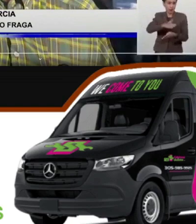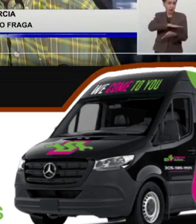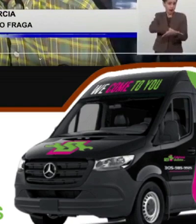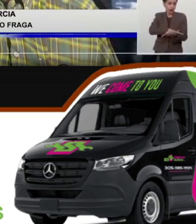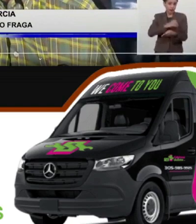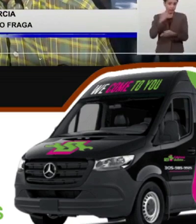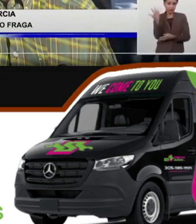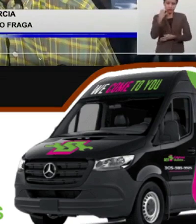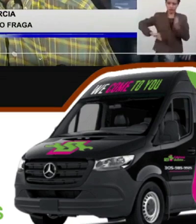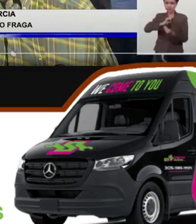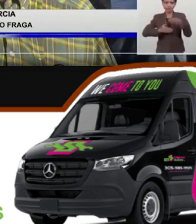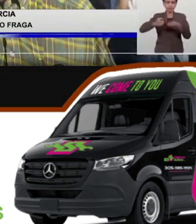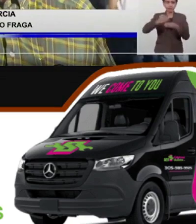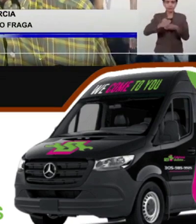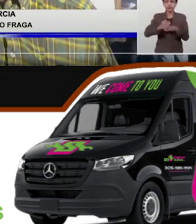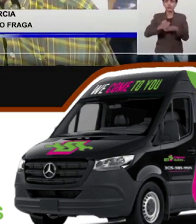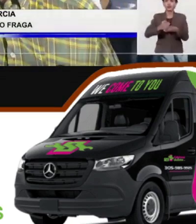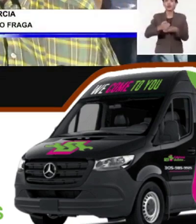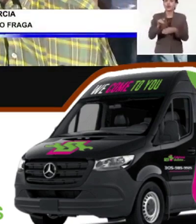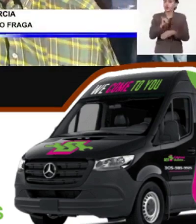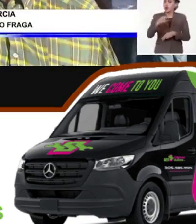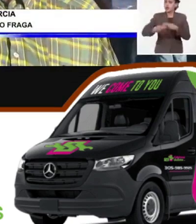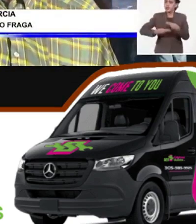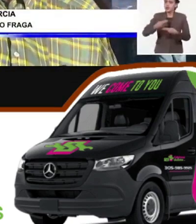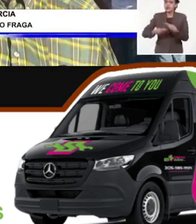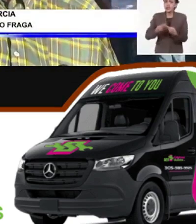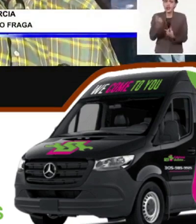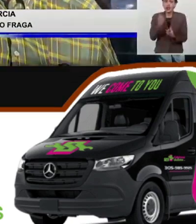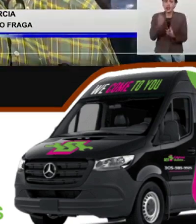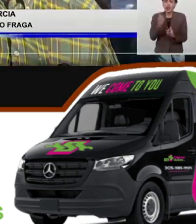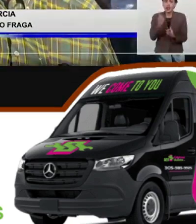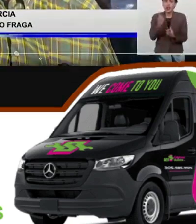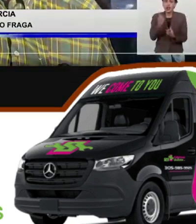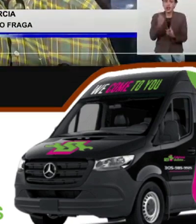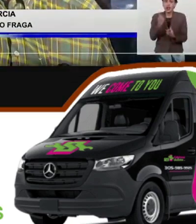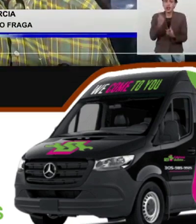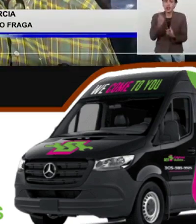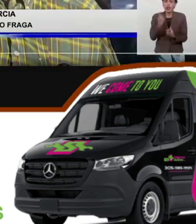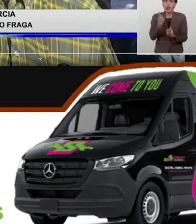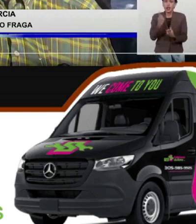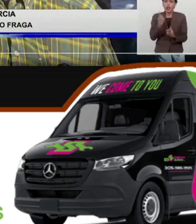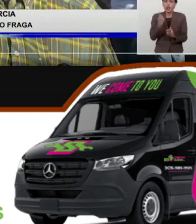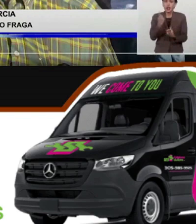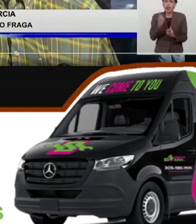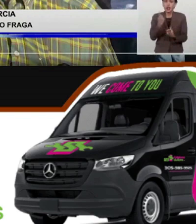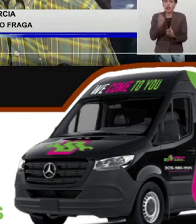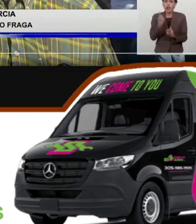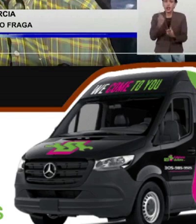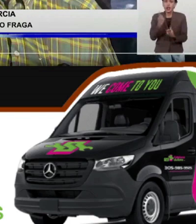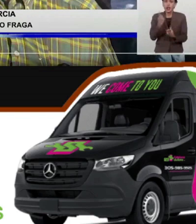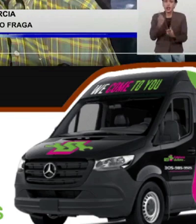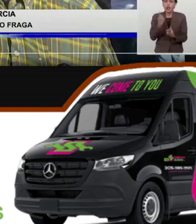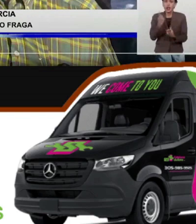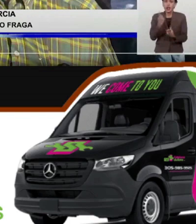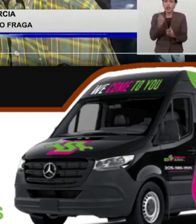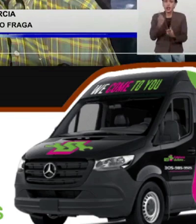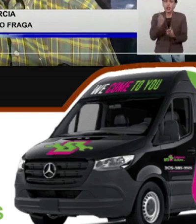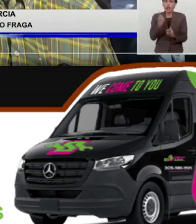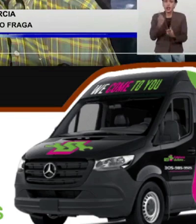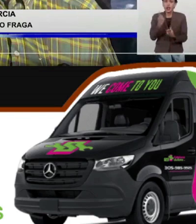inclusive llevan inaugurar algunos algunos locales se iban a inaugurar algunos locales maldito huracán